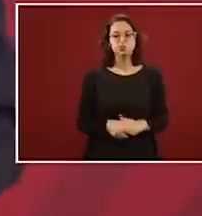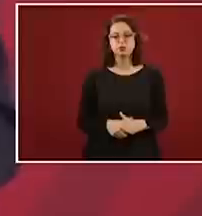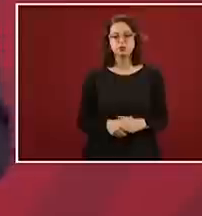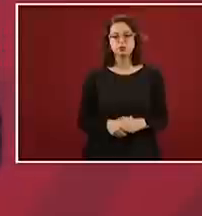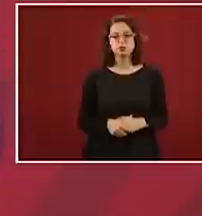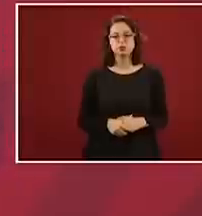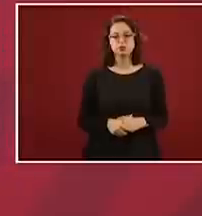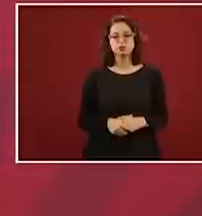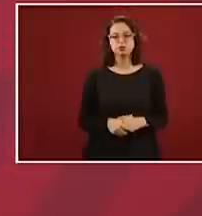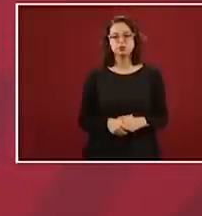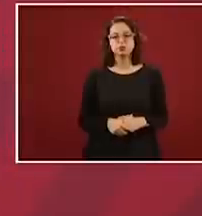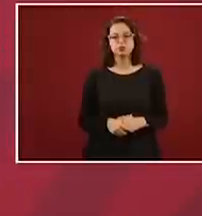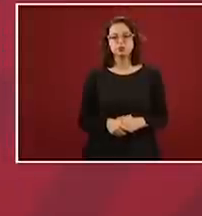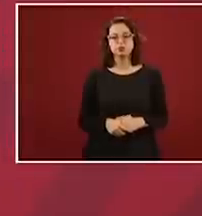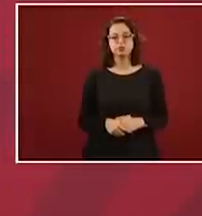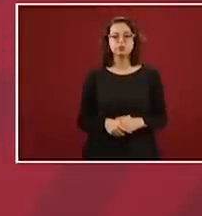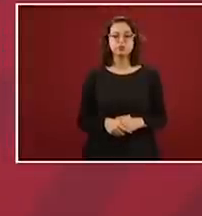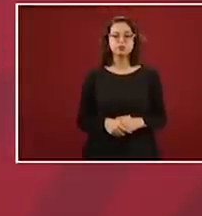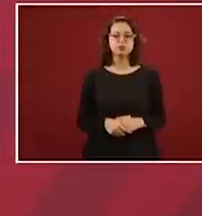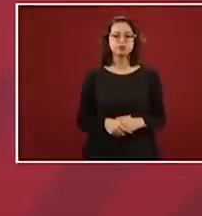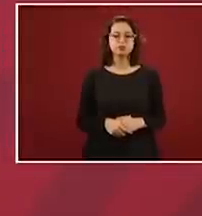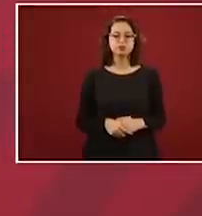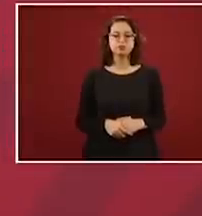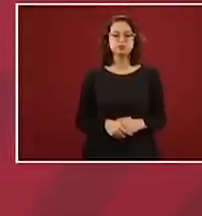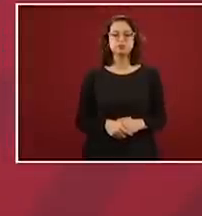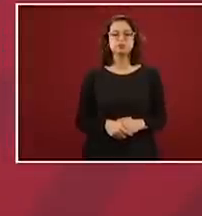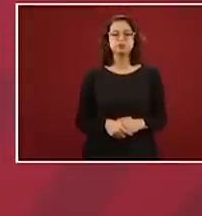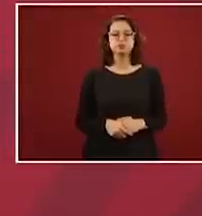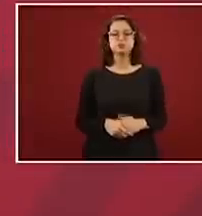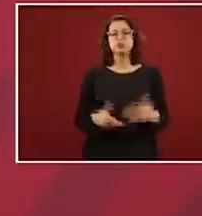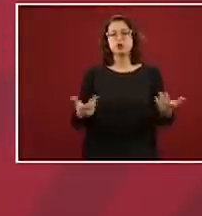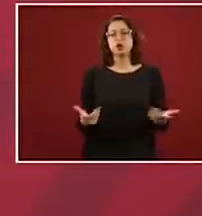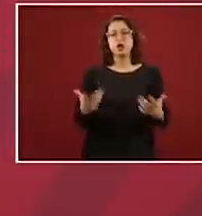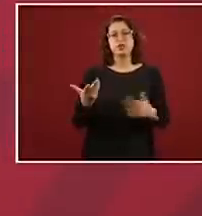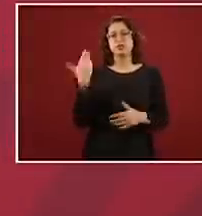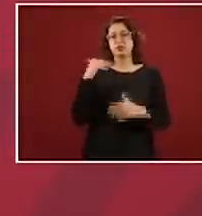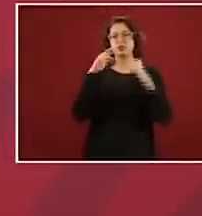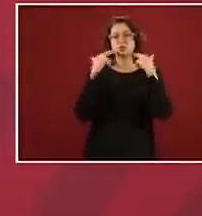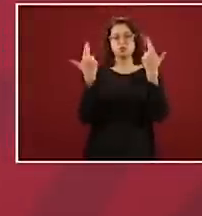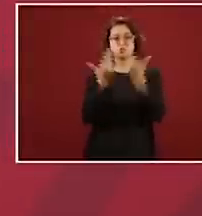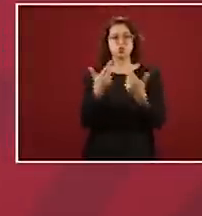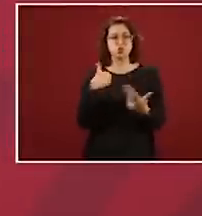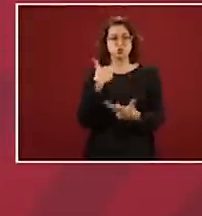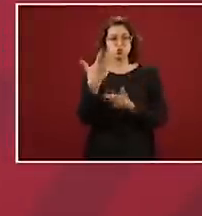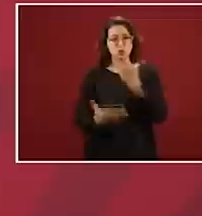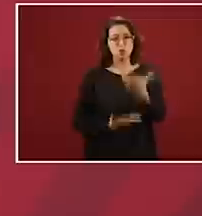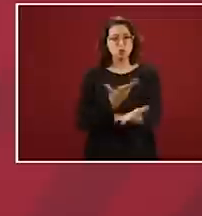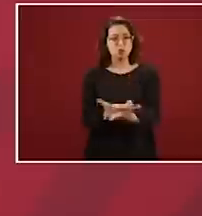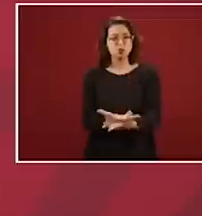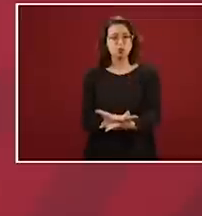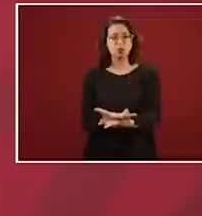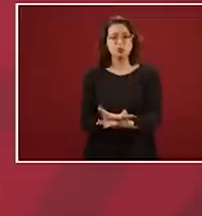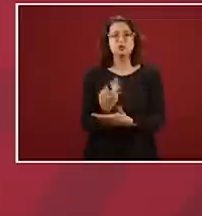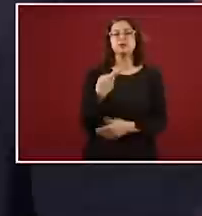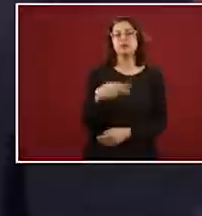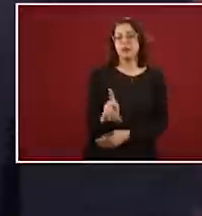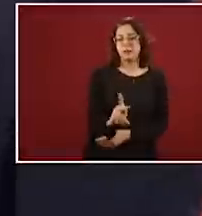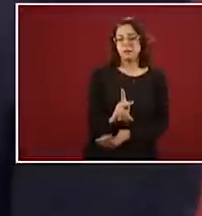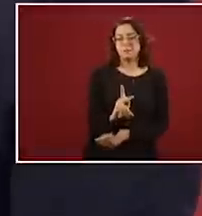una reunión que hubo hice el planteamiento, pero